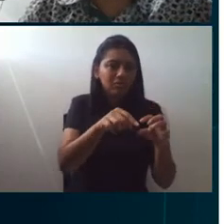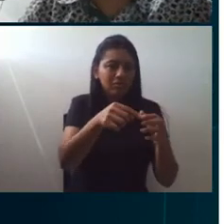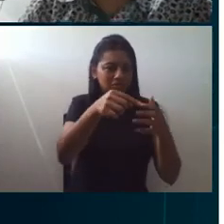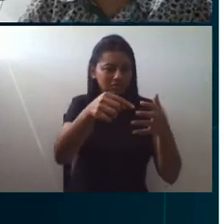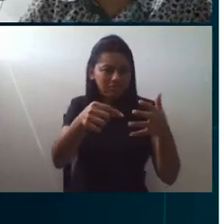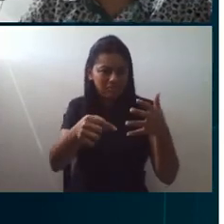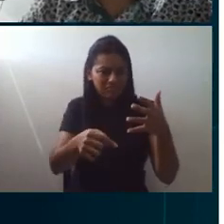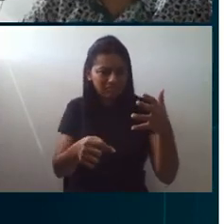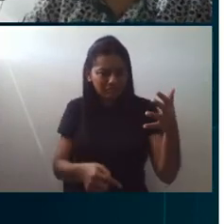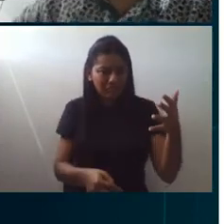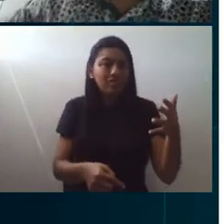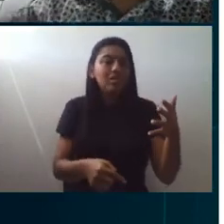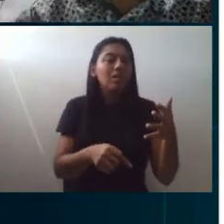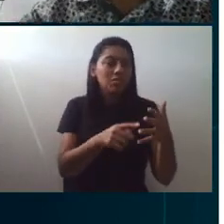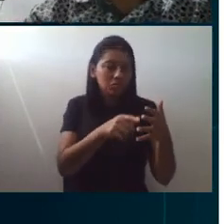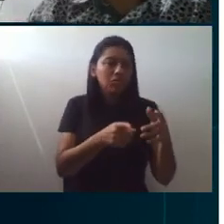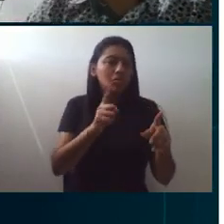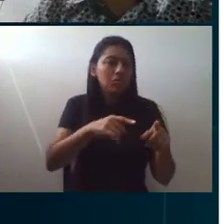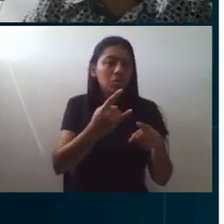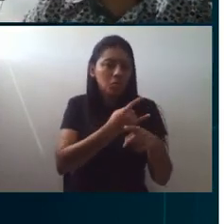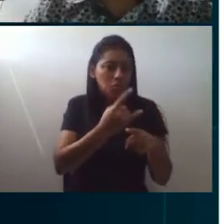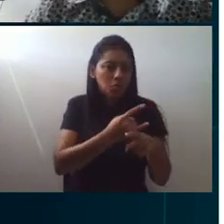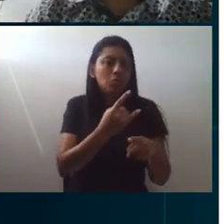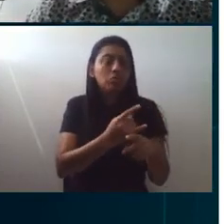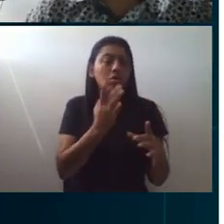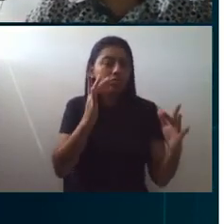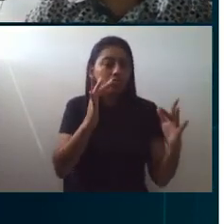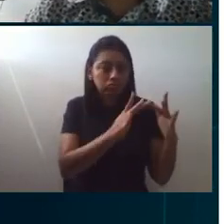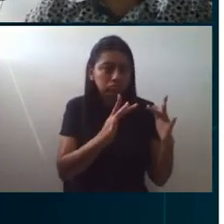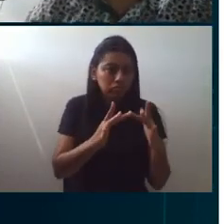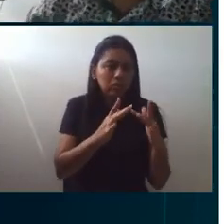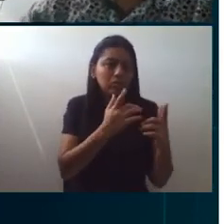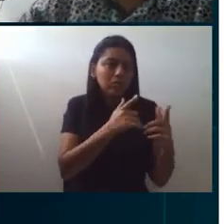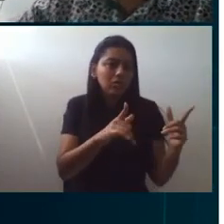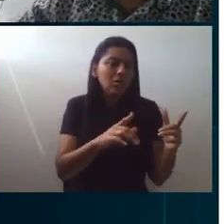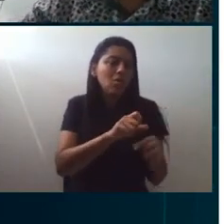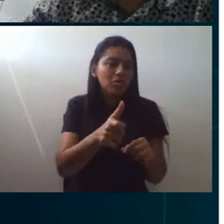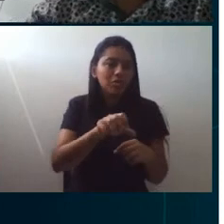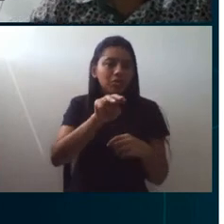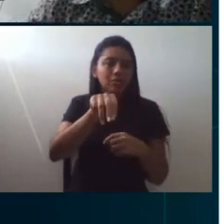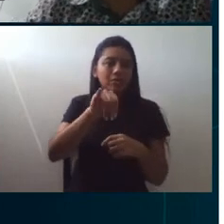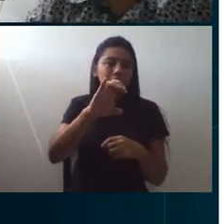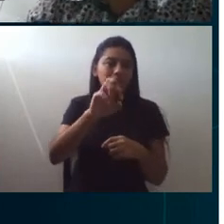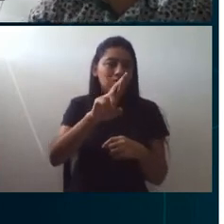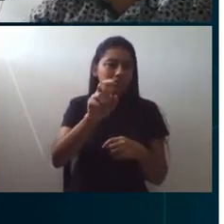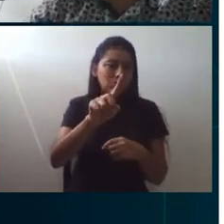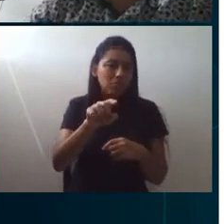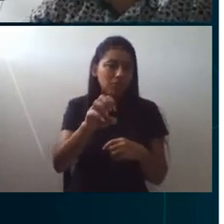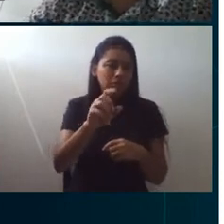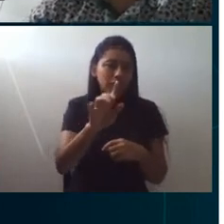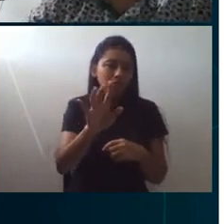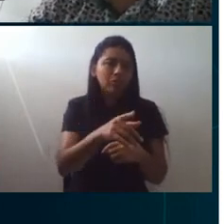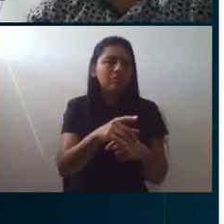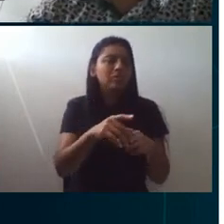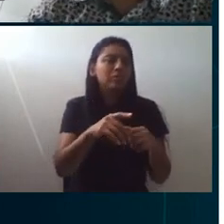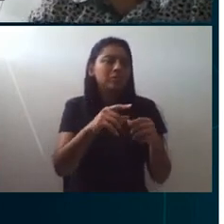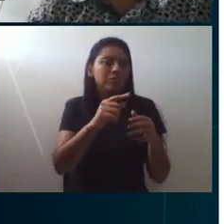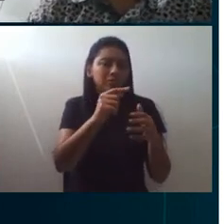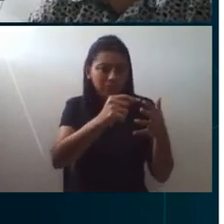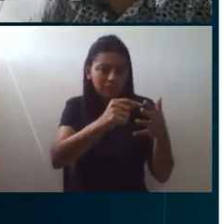de IBM también nos permite desarrollos en línea, como por ejemplo en Microsoft Azure, como también en Google Cloud, como también